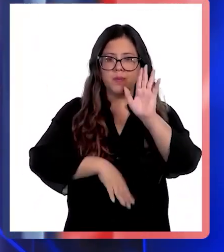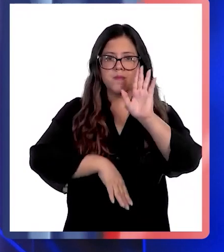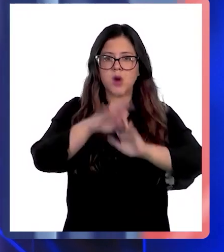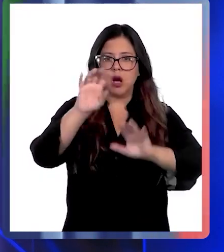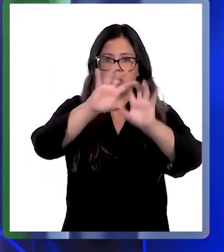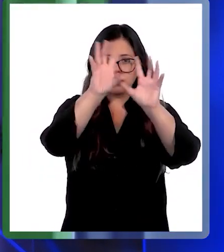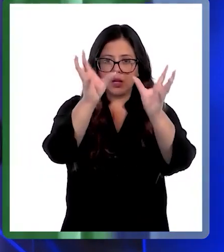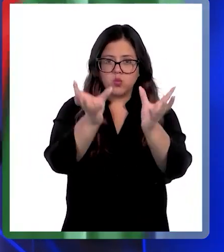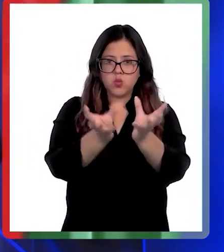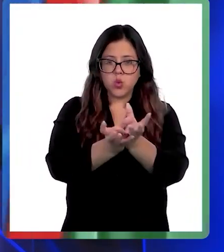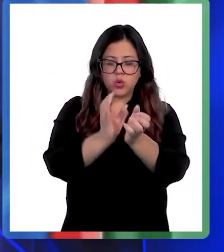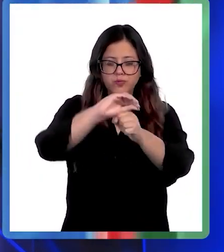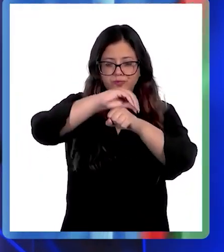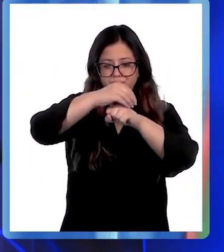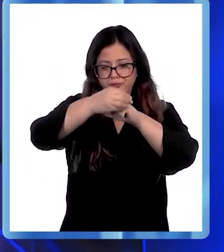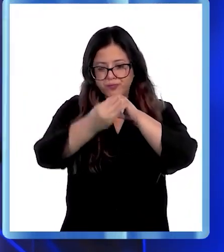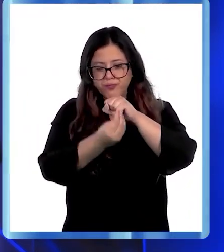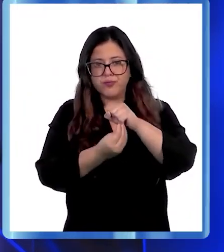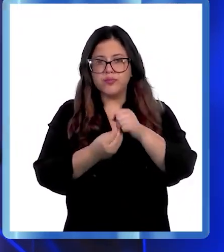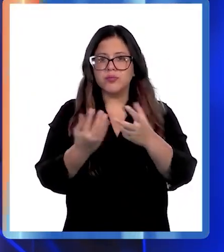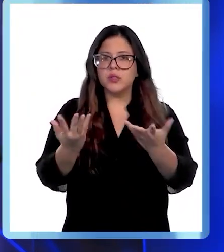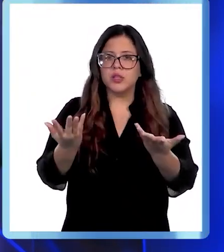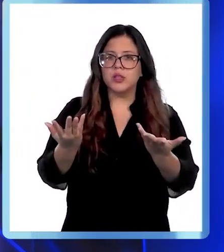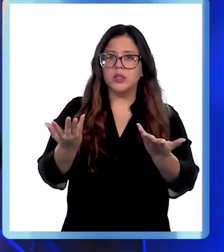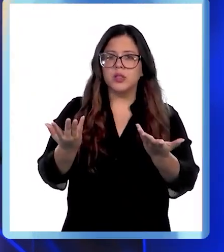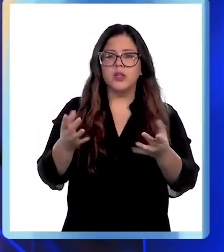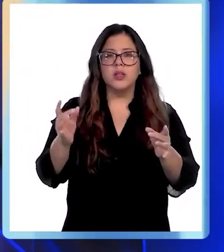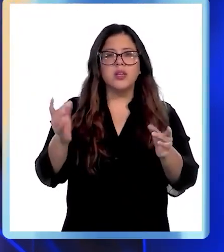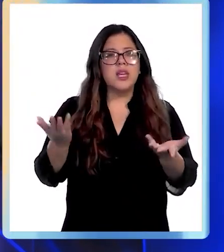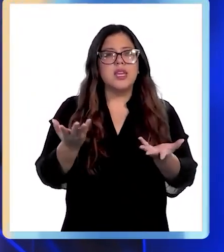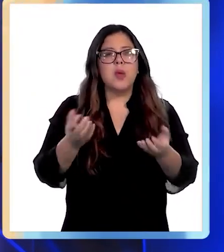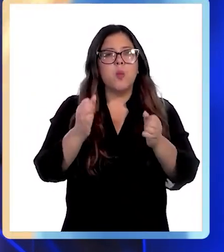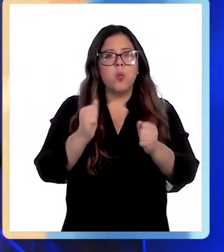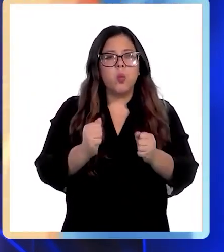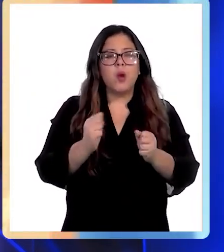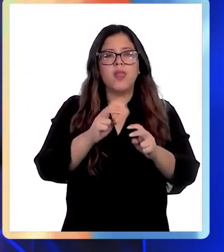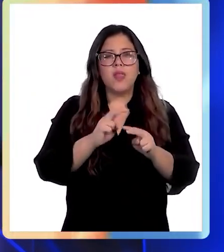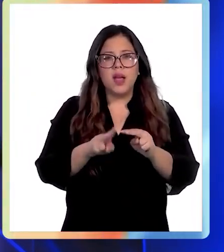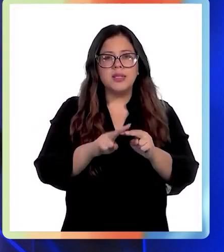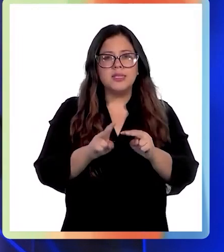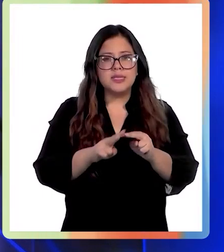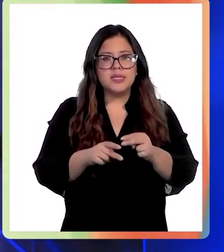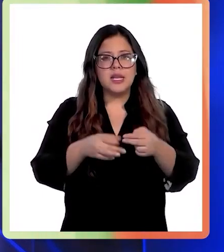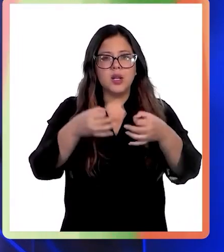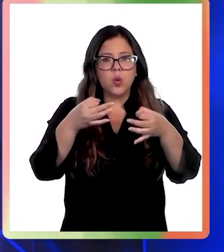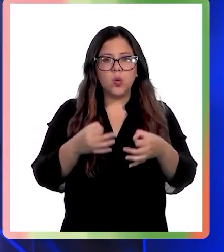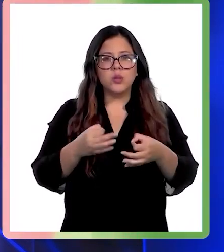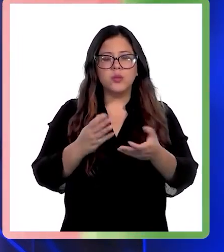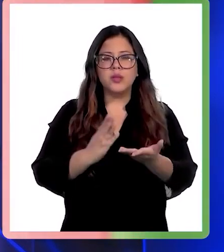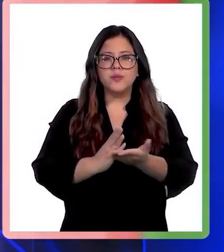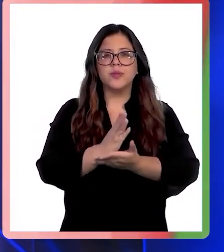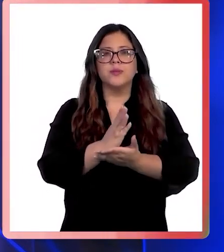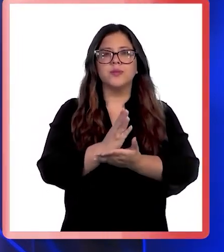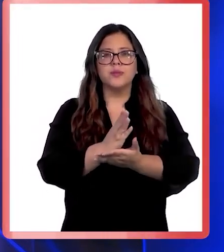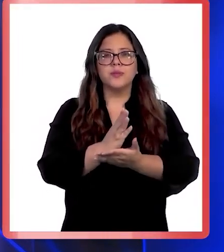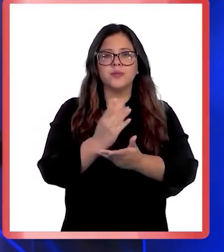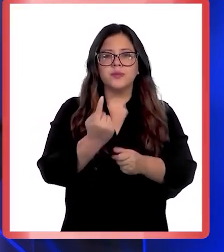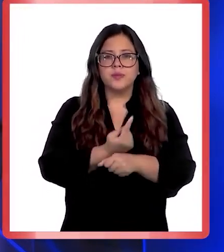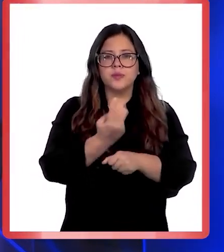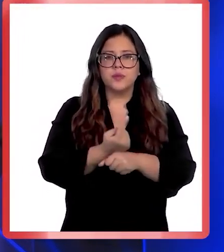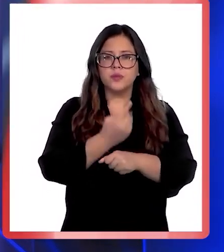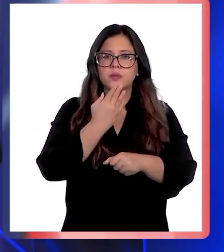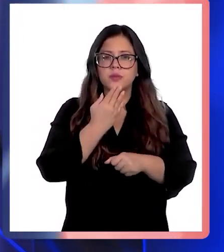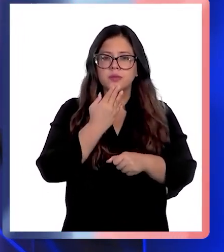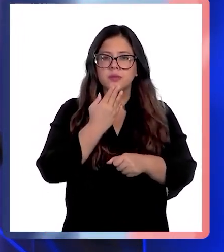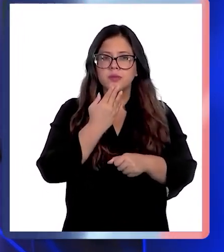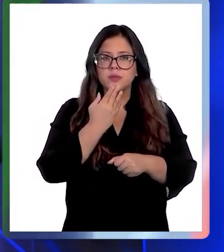nivel global, ¿qué son quizás buenas muestras para poder ejemplificar, para poder dar de punto de partida en esta conversación y